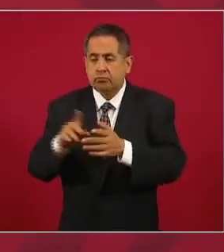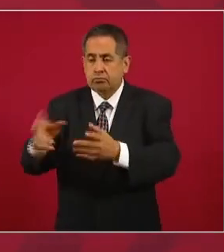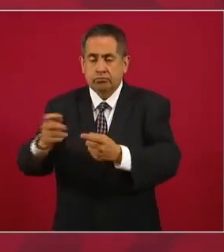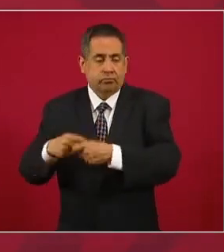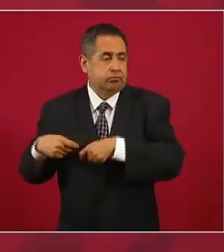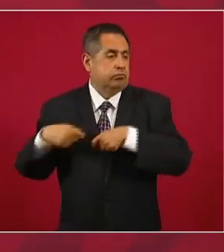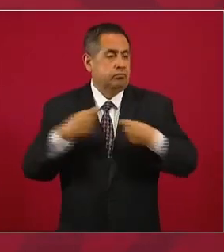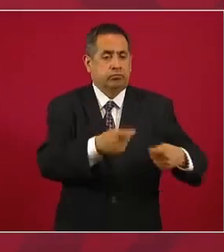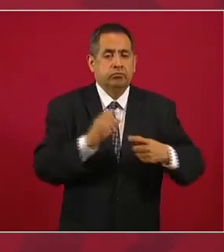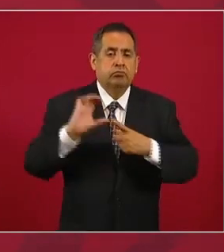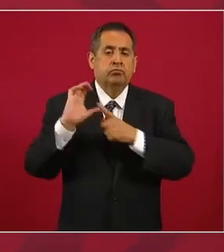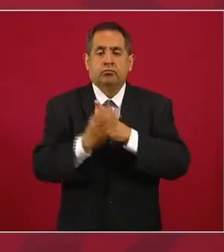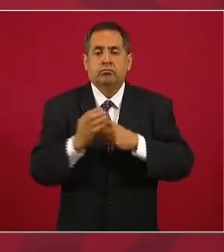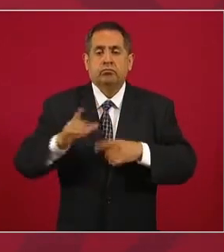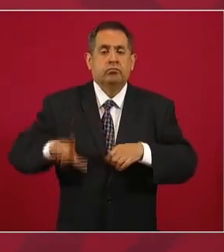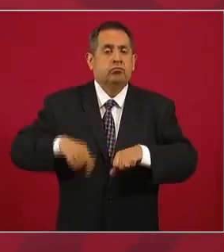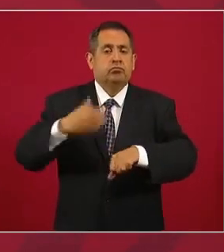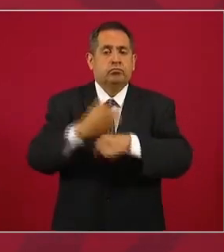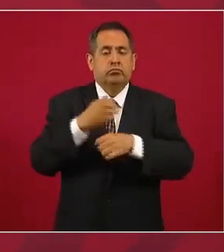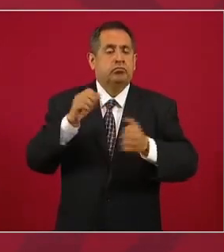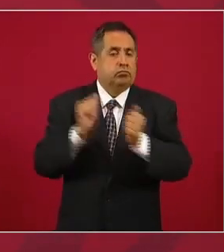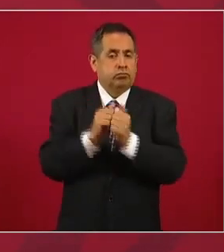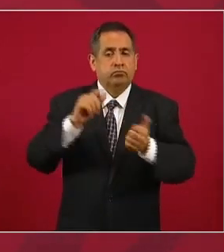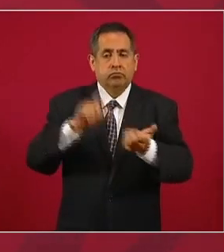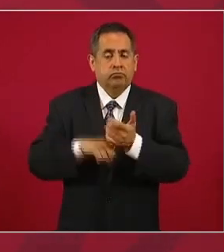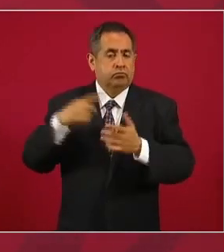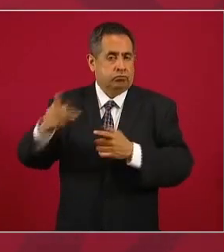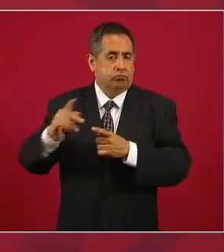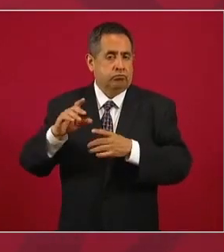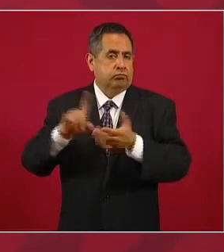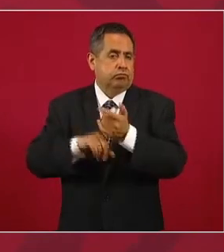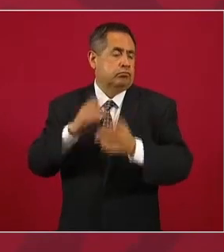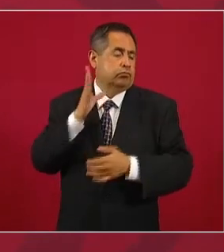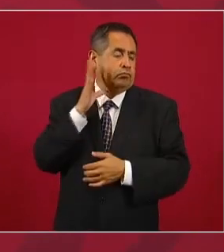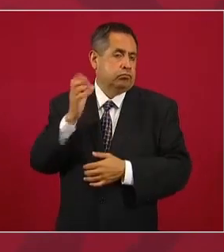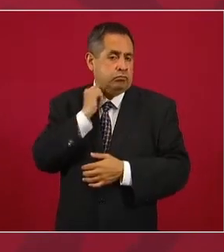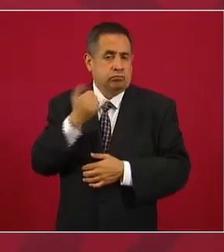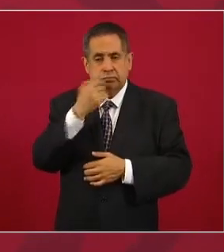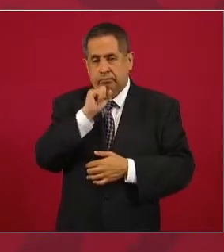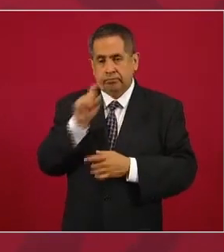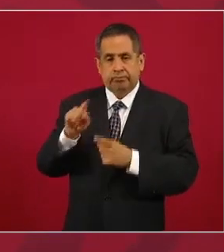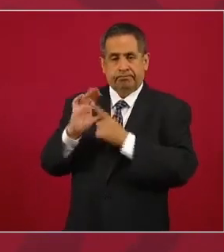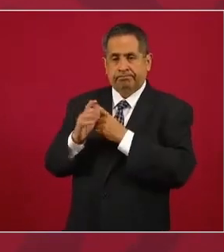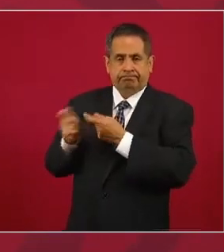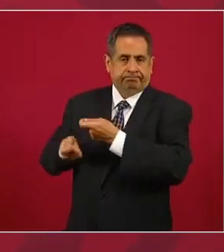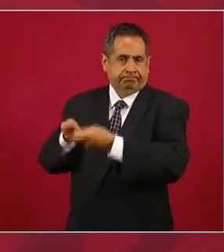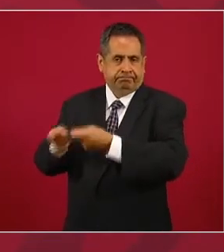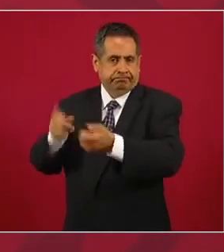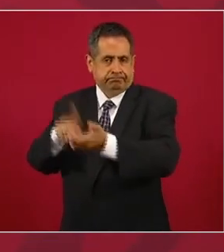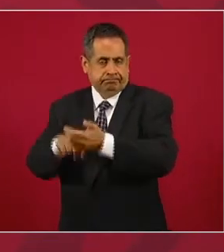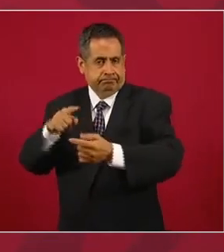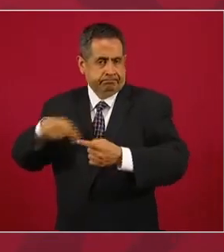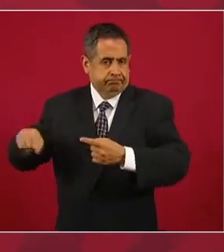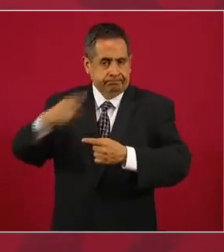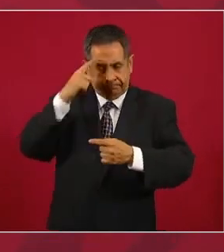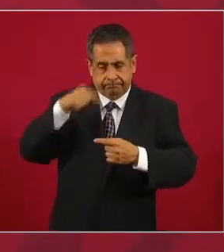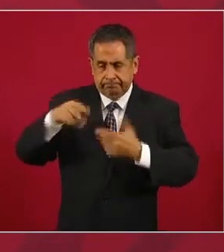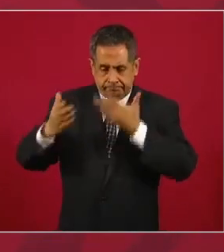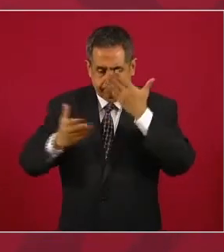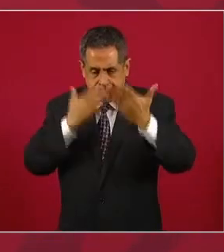turnarla a la Comisión de Gobernación y, en su caso, a las comisiones que correspondan para